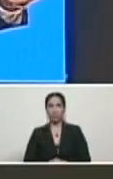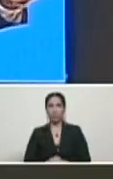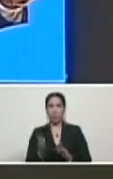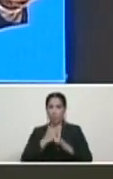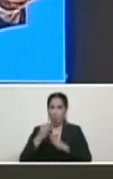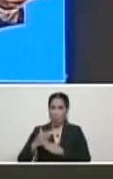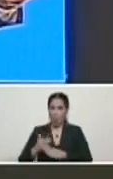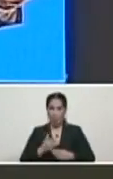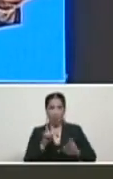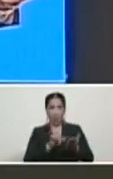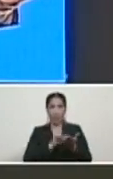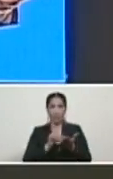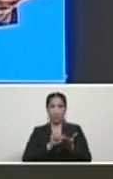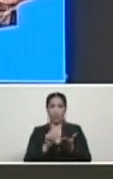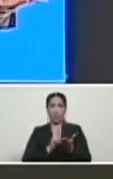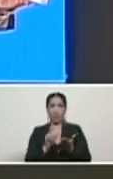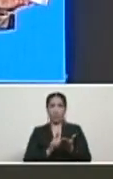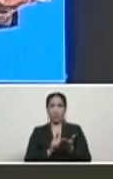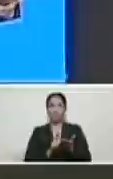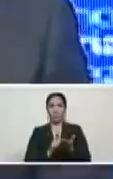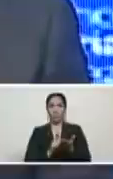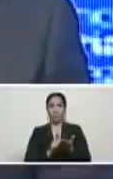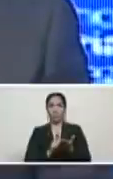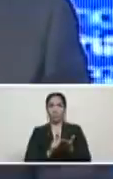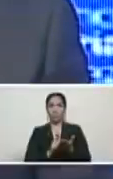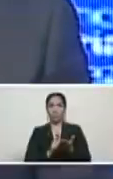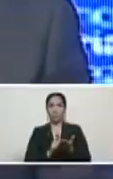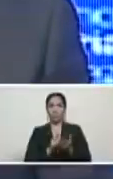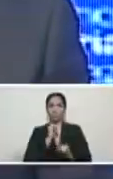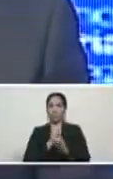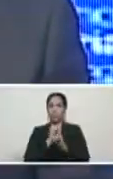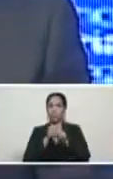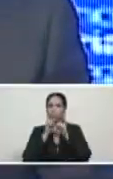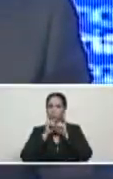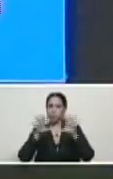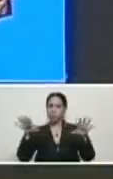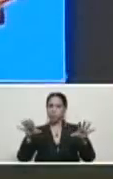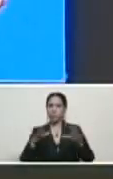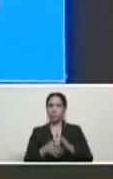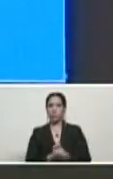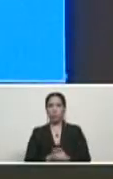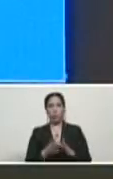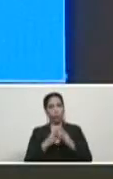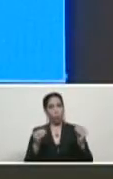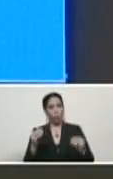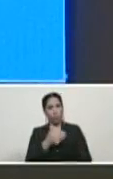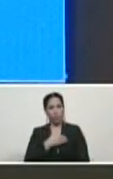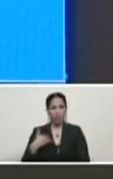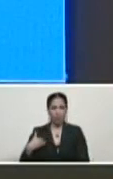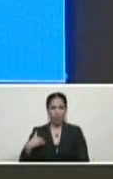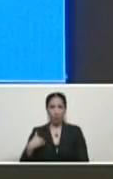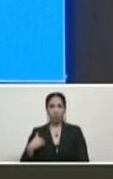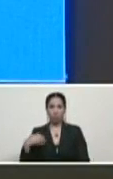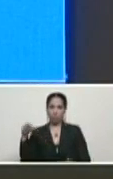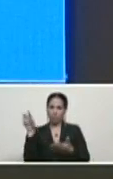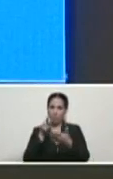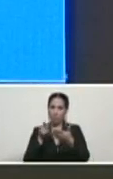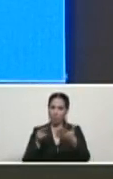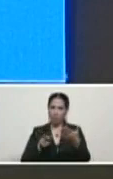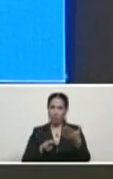este libro por la vía de las redes sociales con todos los que quieran acceder a las